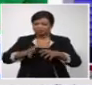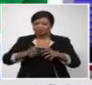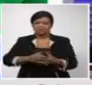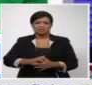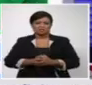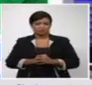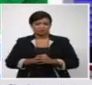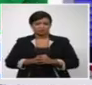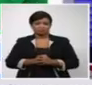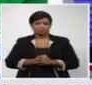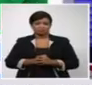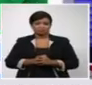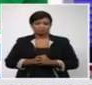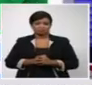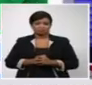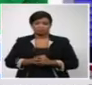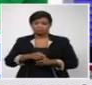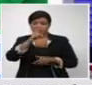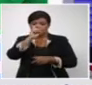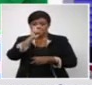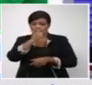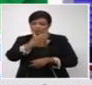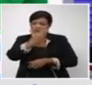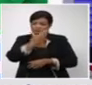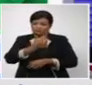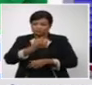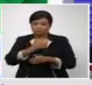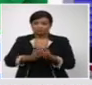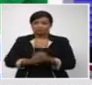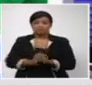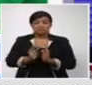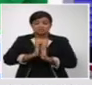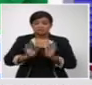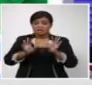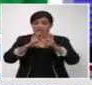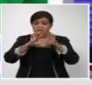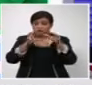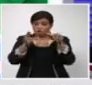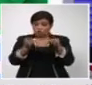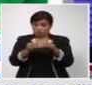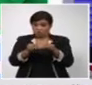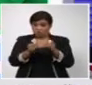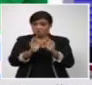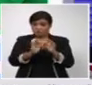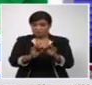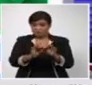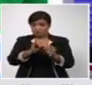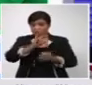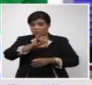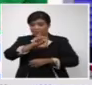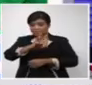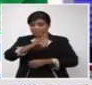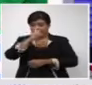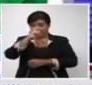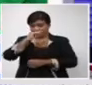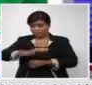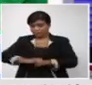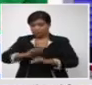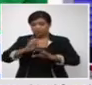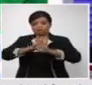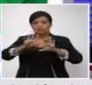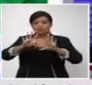comportamiento por edades. Ya se acumulan con estos 93 en edades pediátricas,